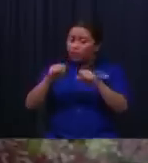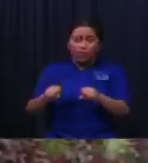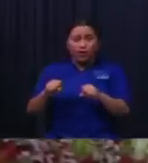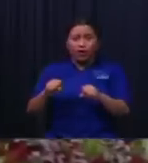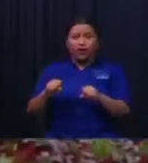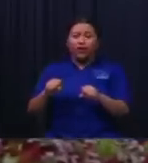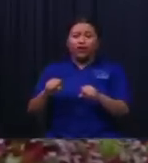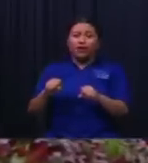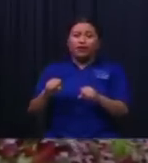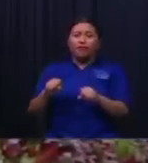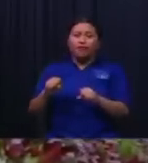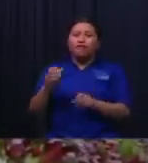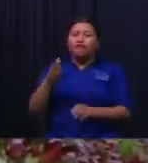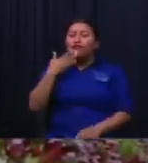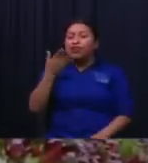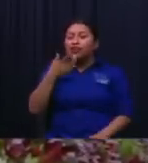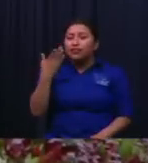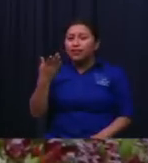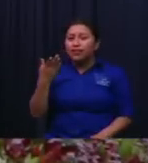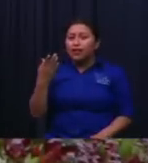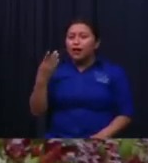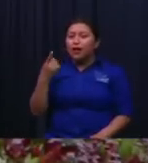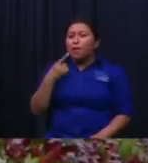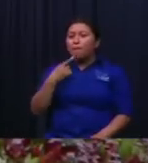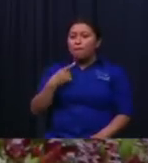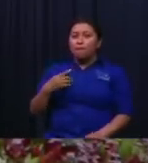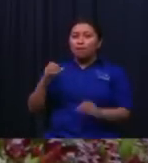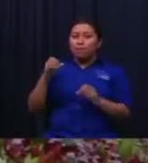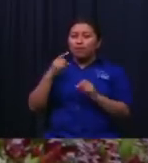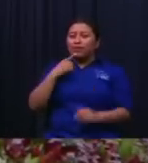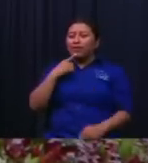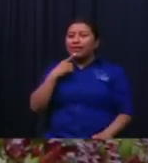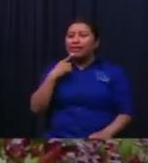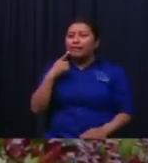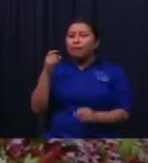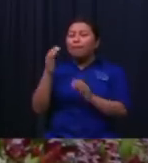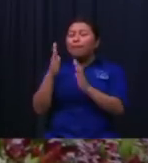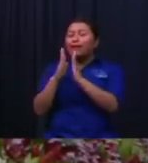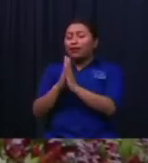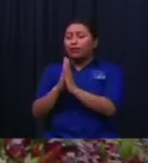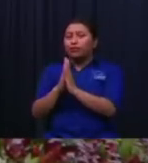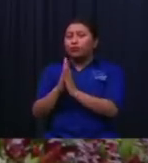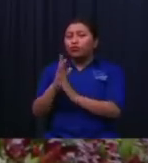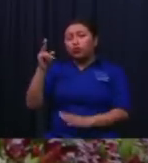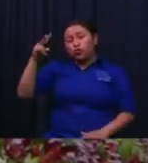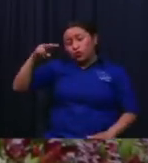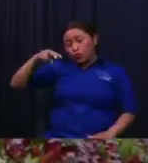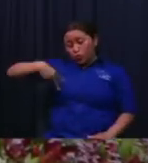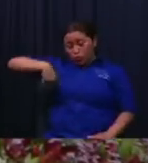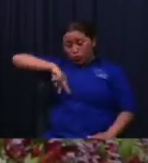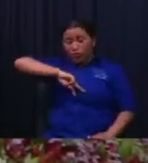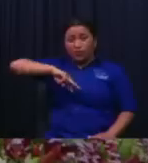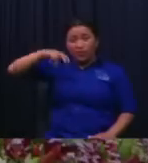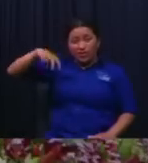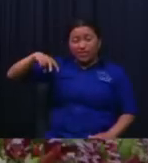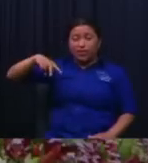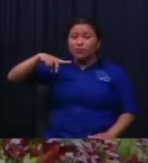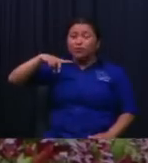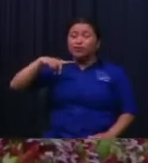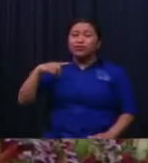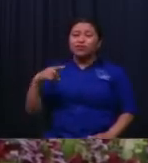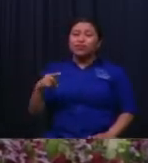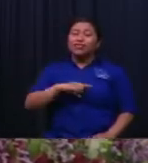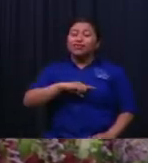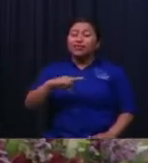No, hermano. Bajarse. Y no le digo que solo nosotros, porque a uno también le pasa. ¿Verdad? A